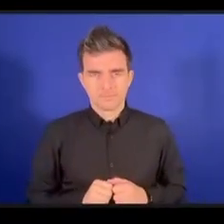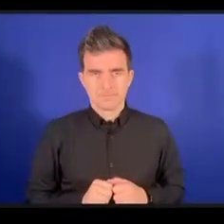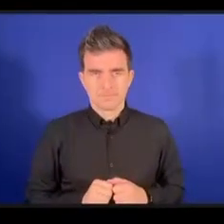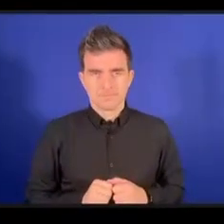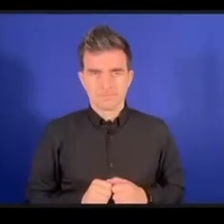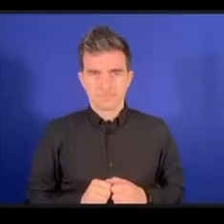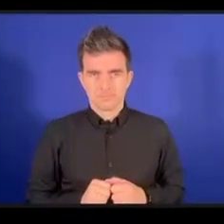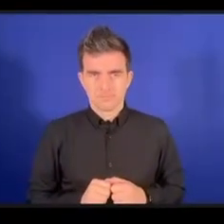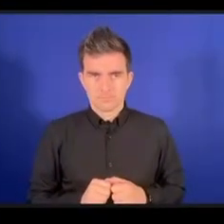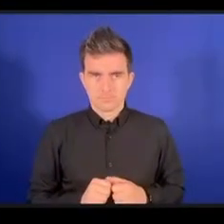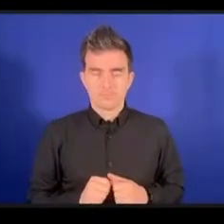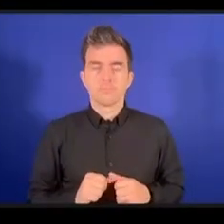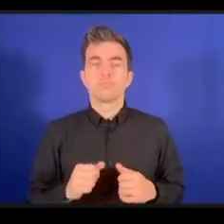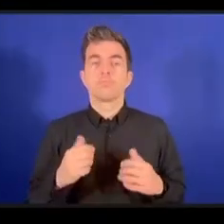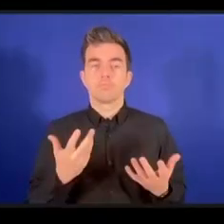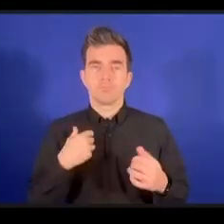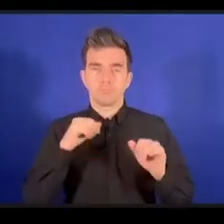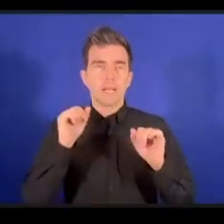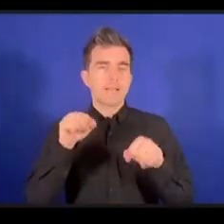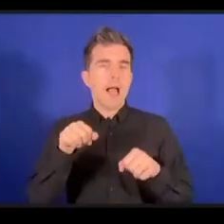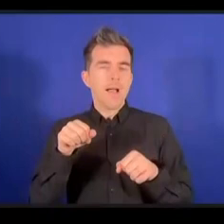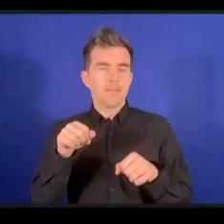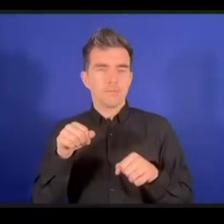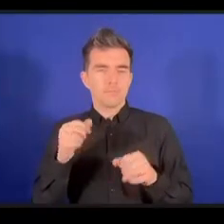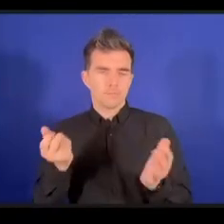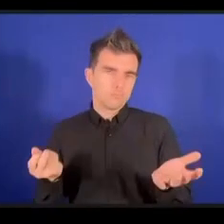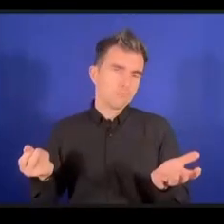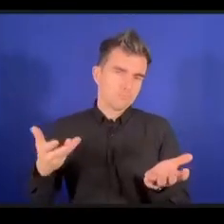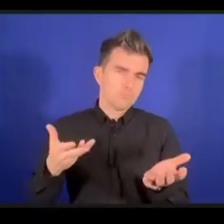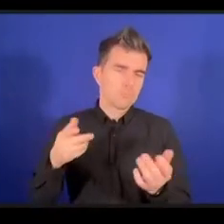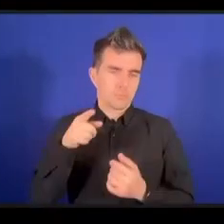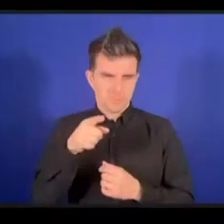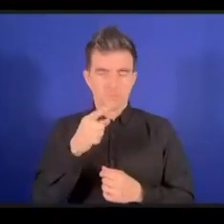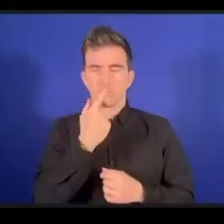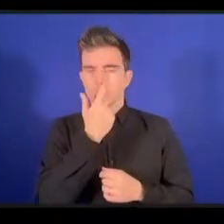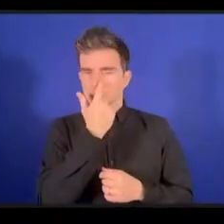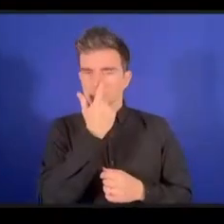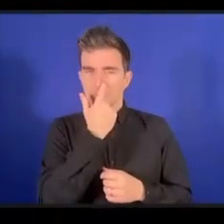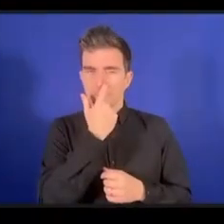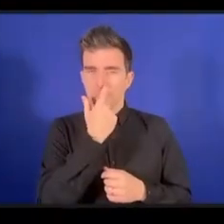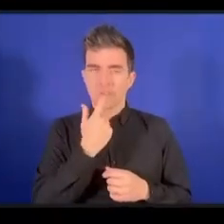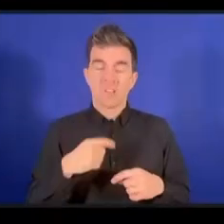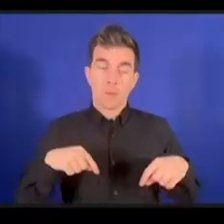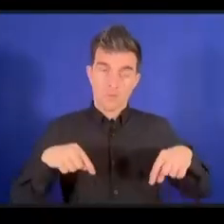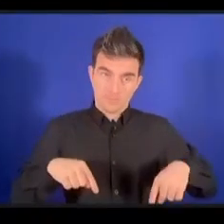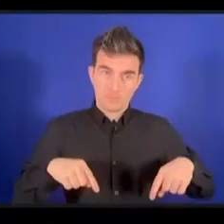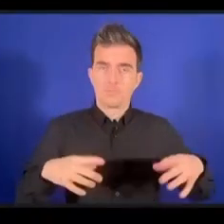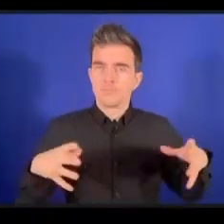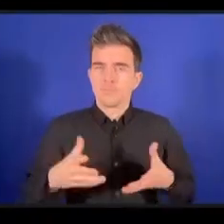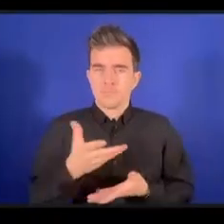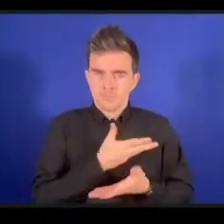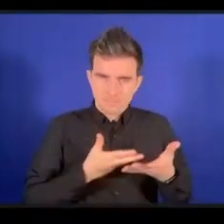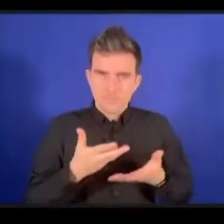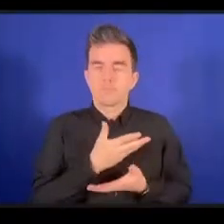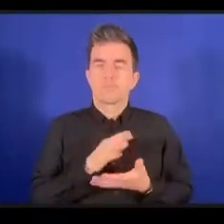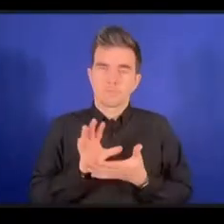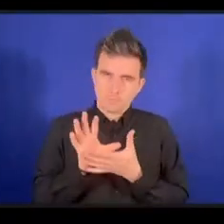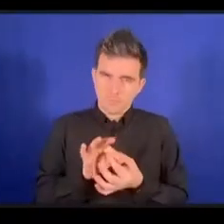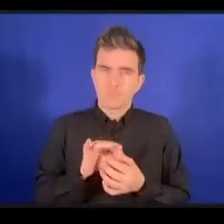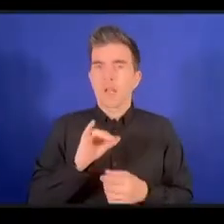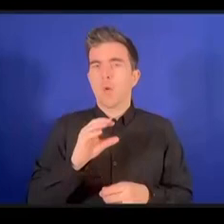adelante en la coalición dinámica del internet de las cosas